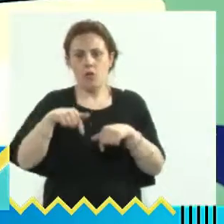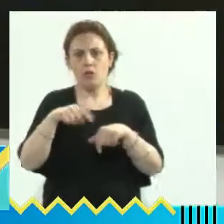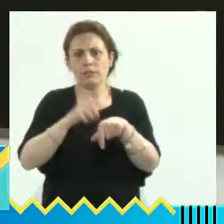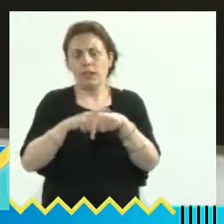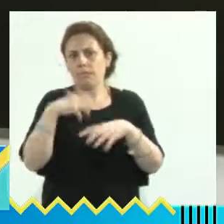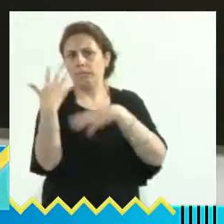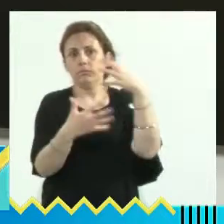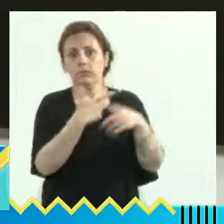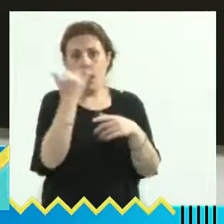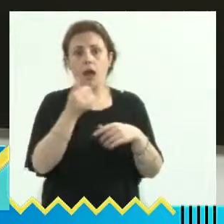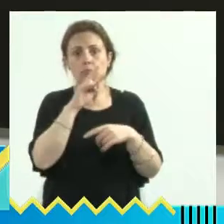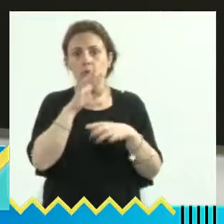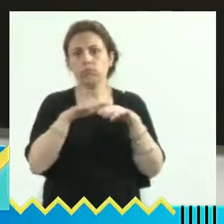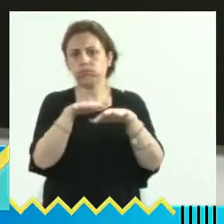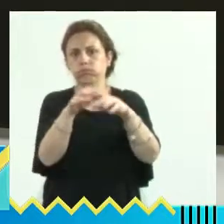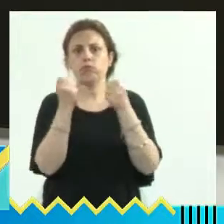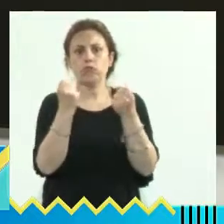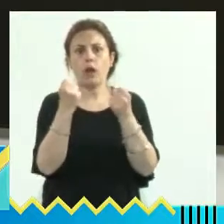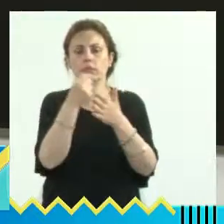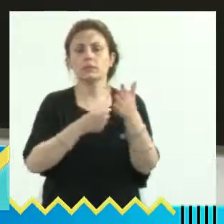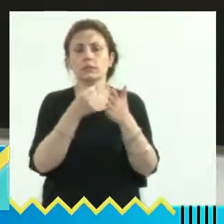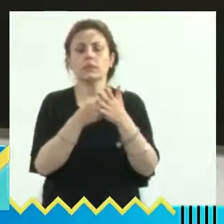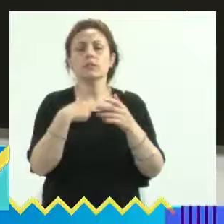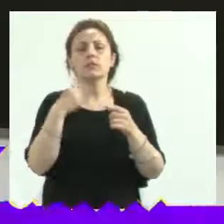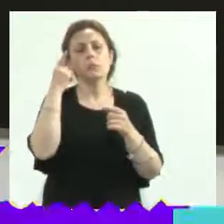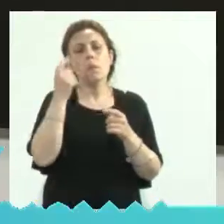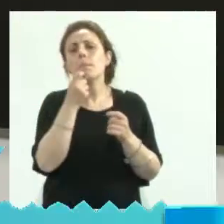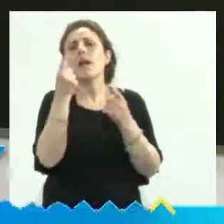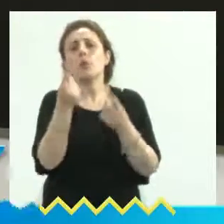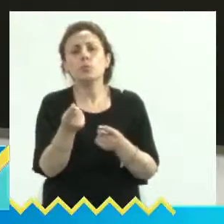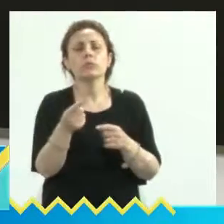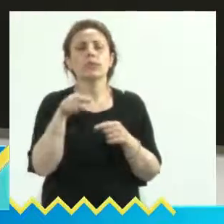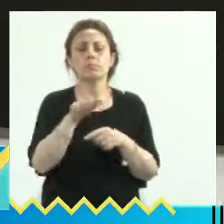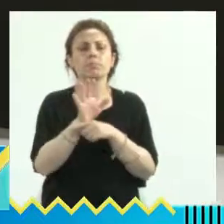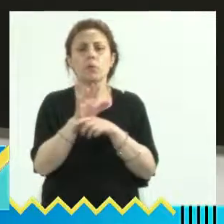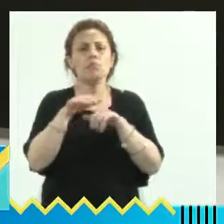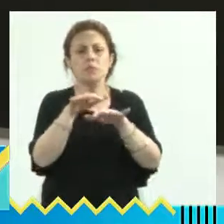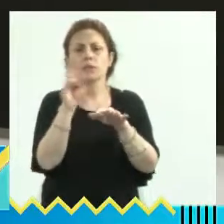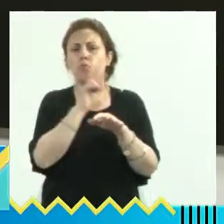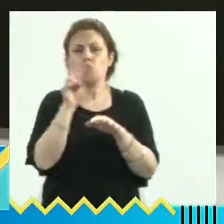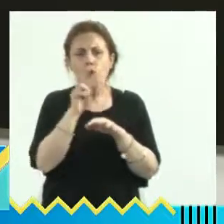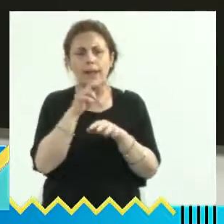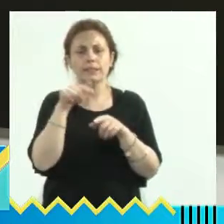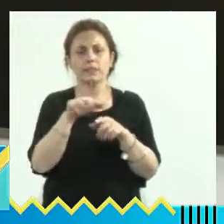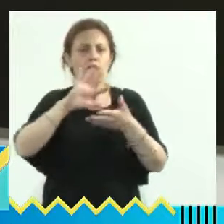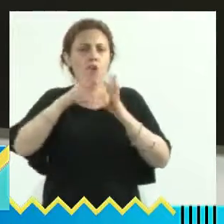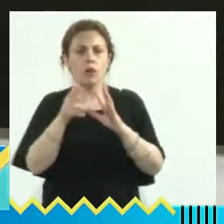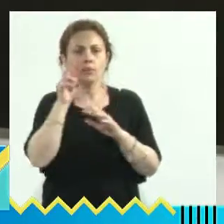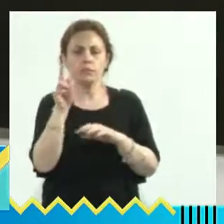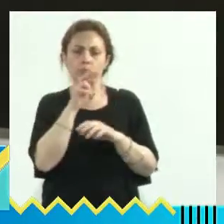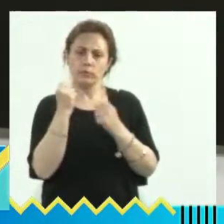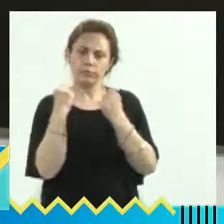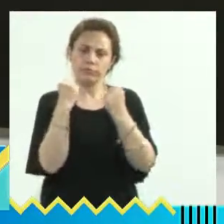lo que iba es decir, preguntarte, ¿qué crees que genera este movimiento de mujeres, esta perspectiva de género, en definitiva, como un